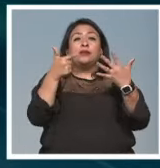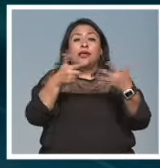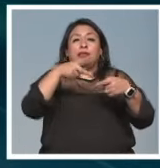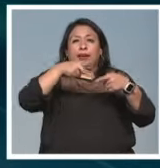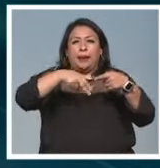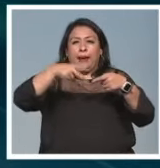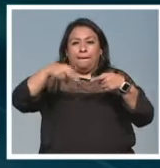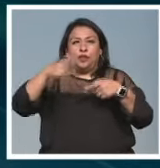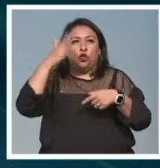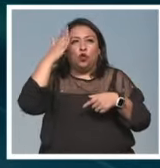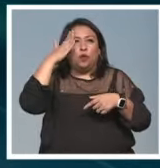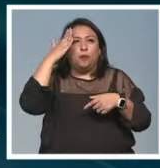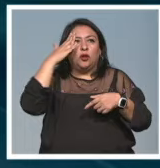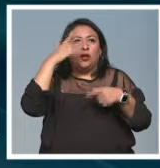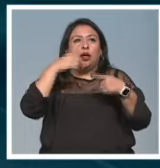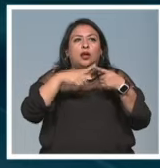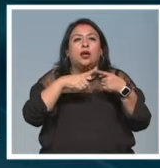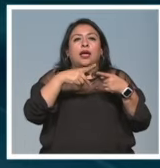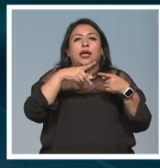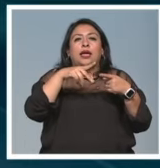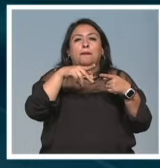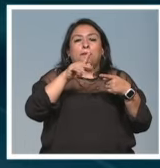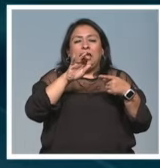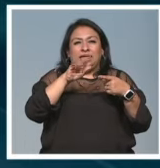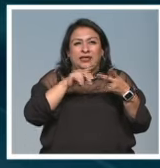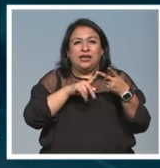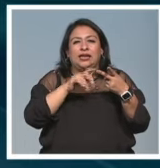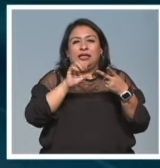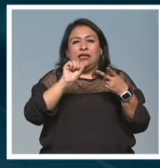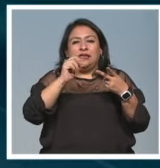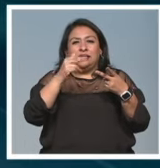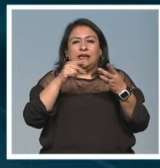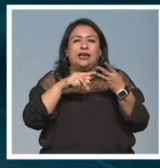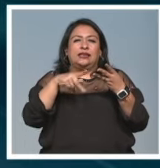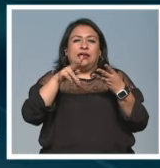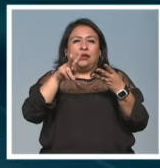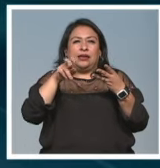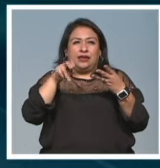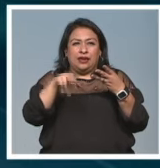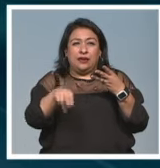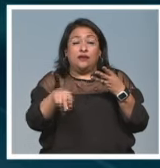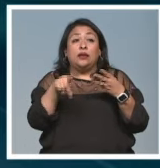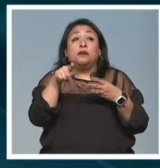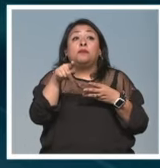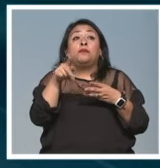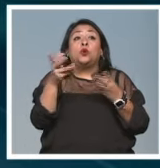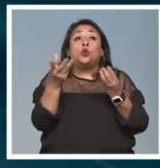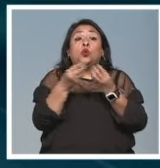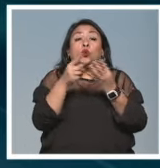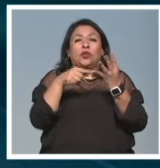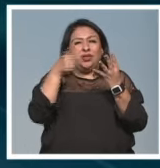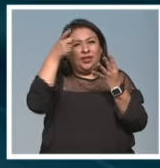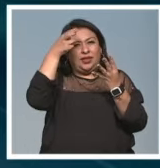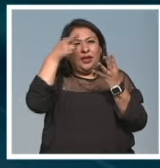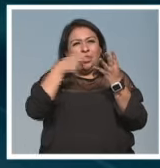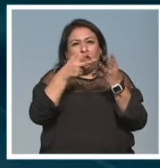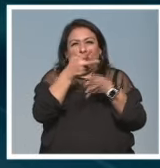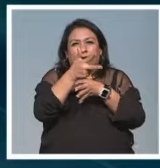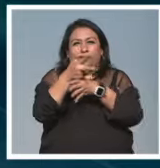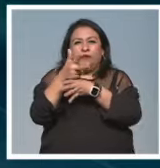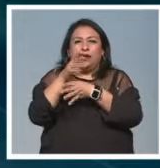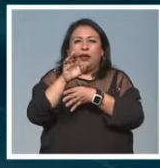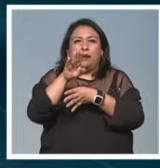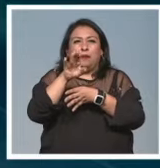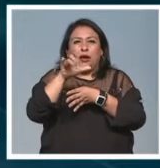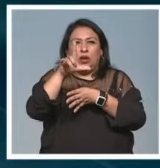capítulos, protagonizada por Cate Blanchett, Sacha Baron Cohen y Kevin Kline. Además, lo acompaña el director de fotografía